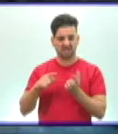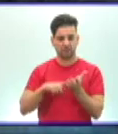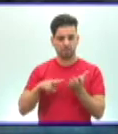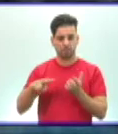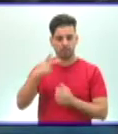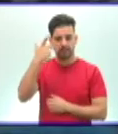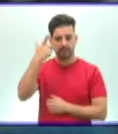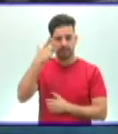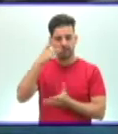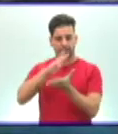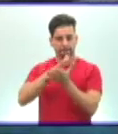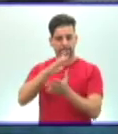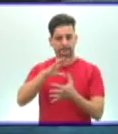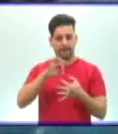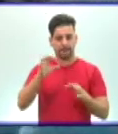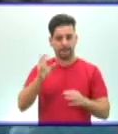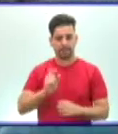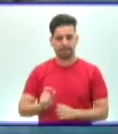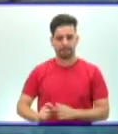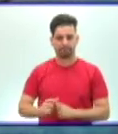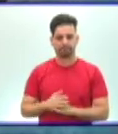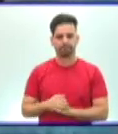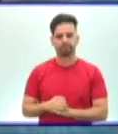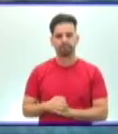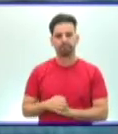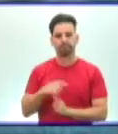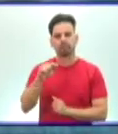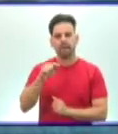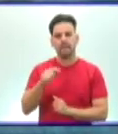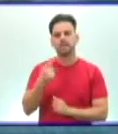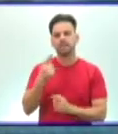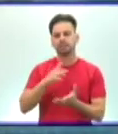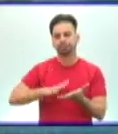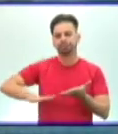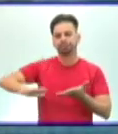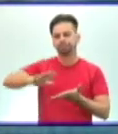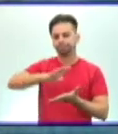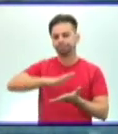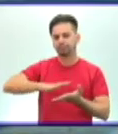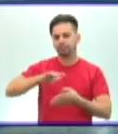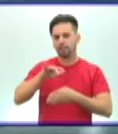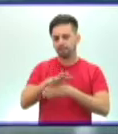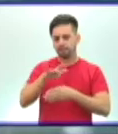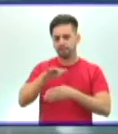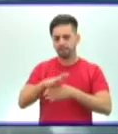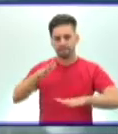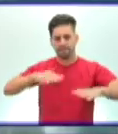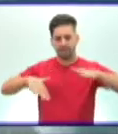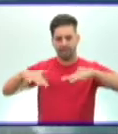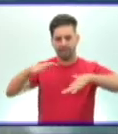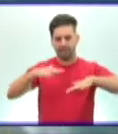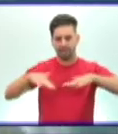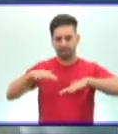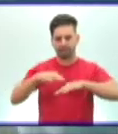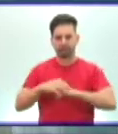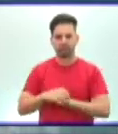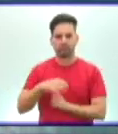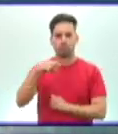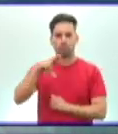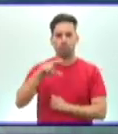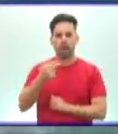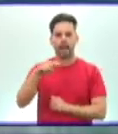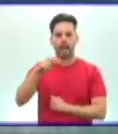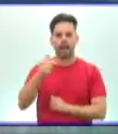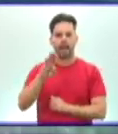de la capital, importante espacio recreativo de los habaneros y de creciente interés turístico, Guanabo y